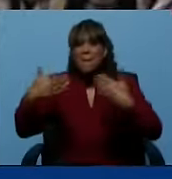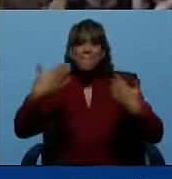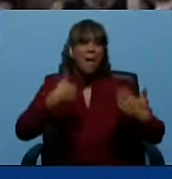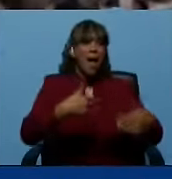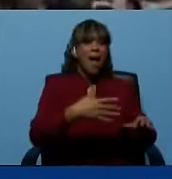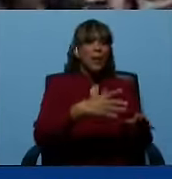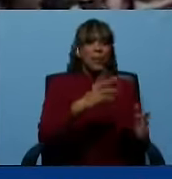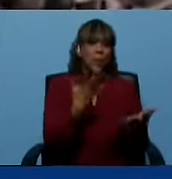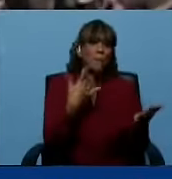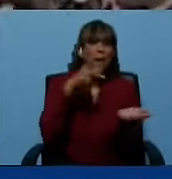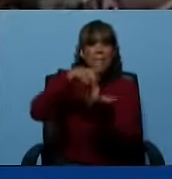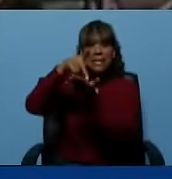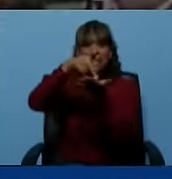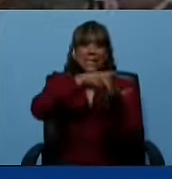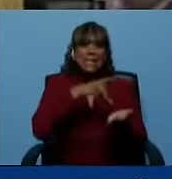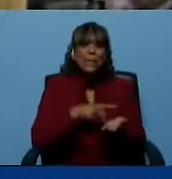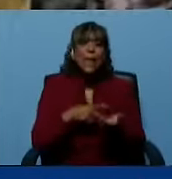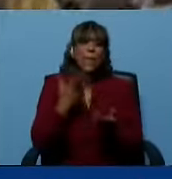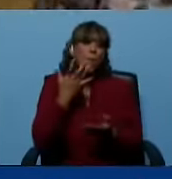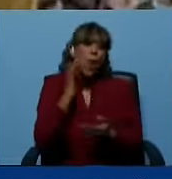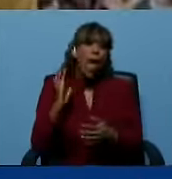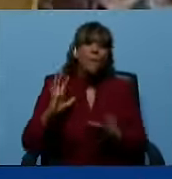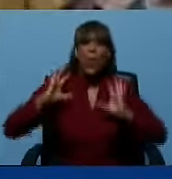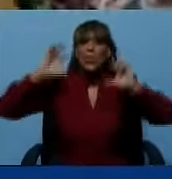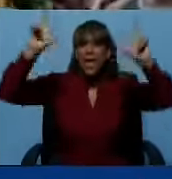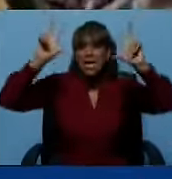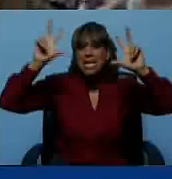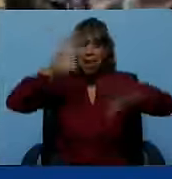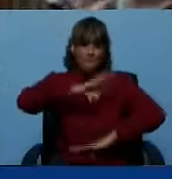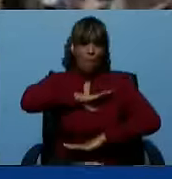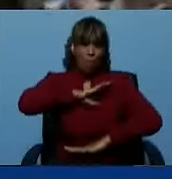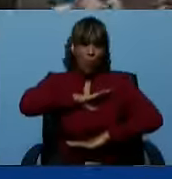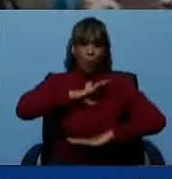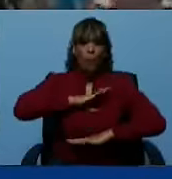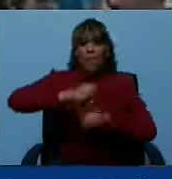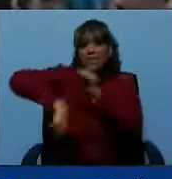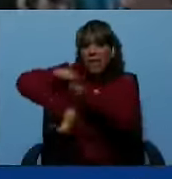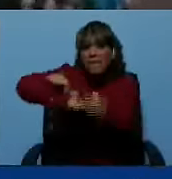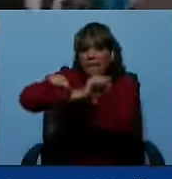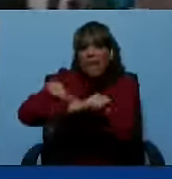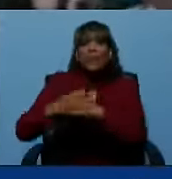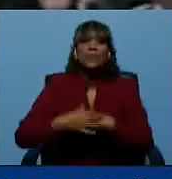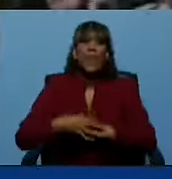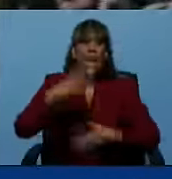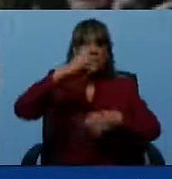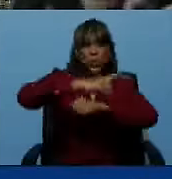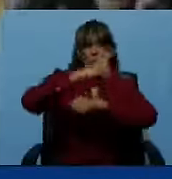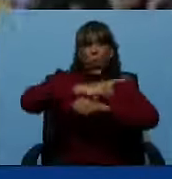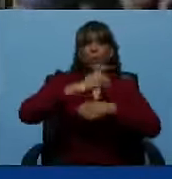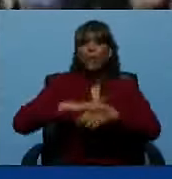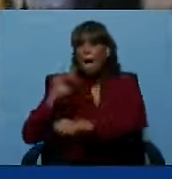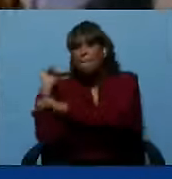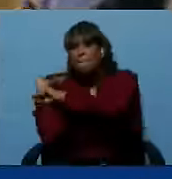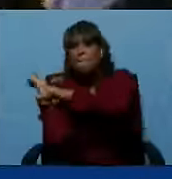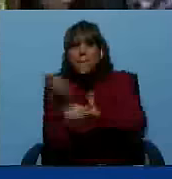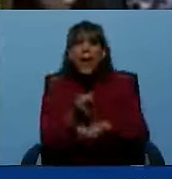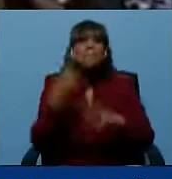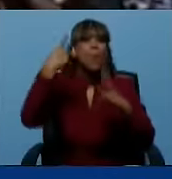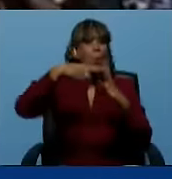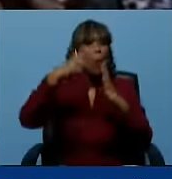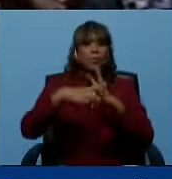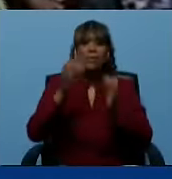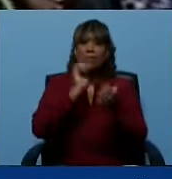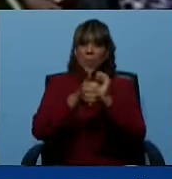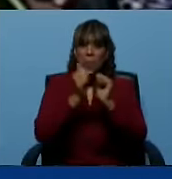diferentes disciplinas van a participar, como la disciplina del kicking ball, la disciplina del fútbol, la disciplina del béisbol, entre otras